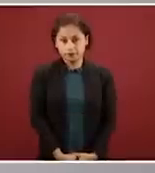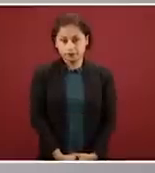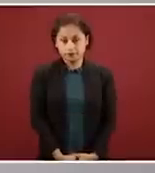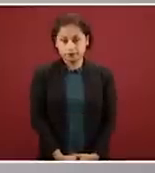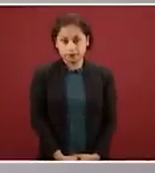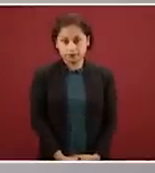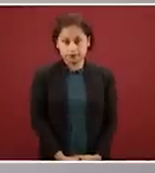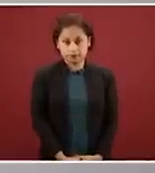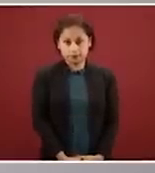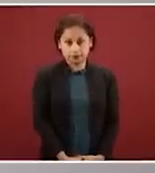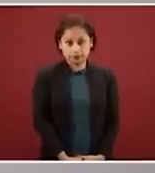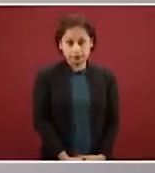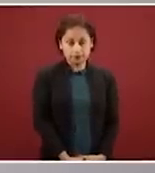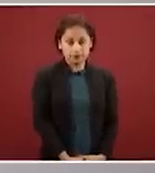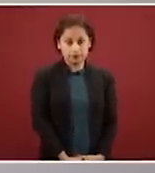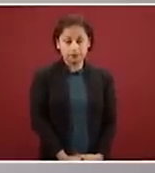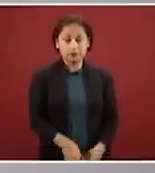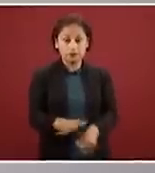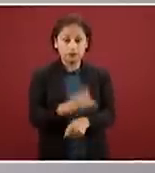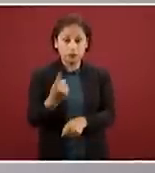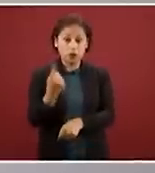el año pasado estuve de gira